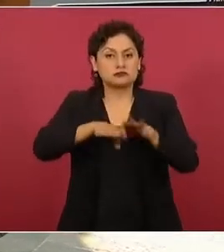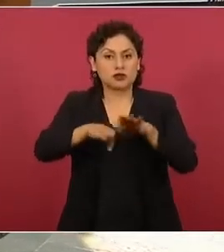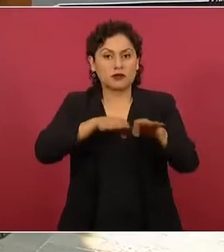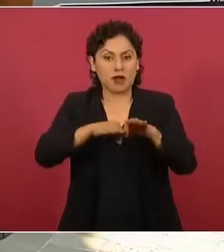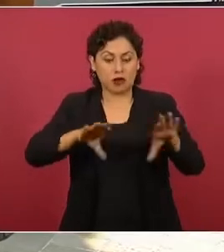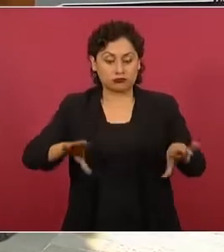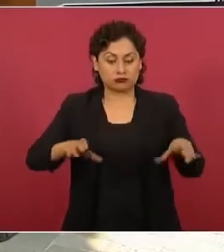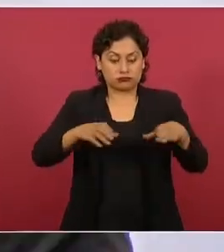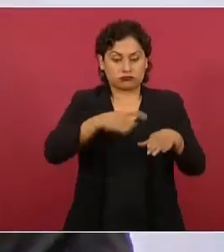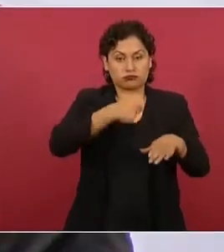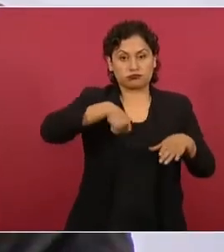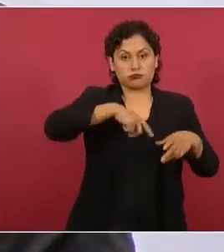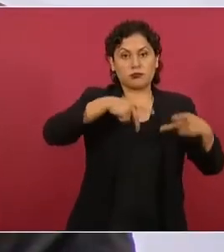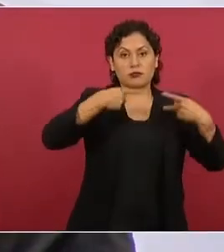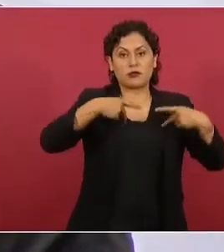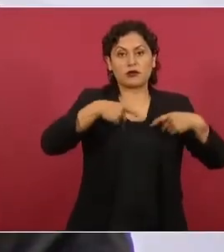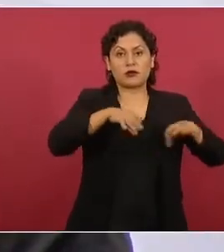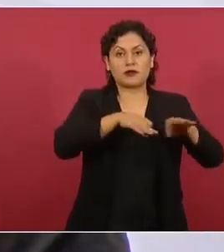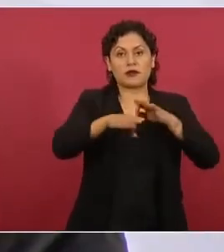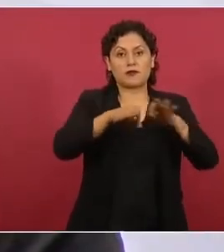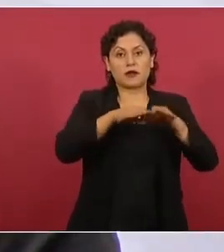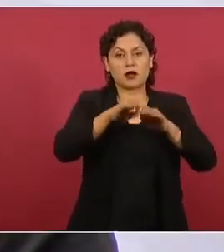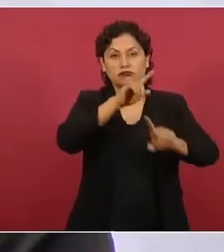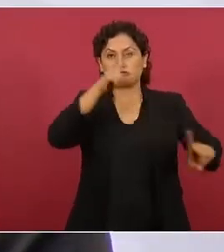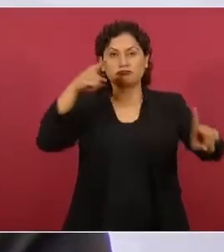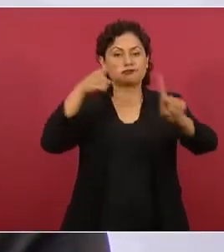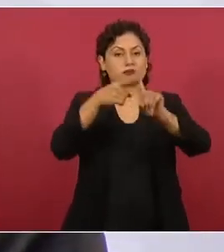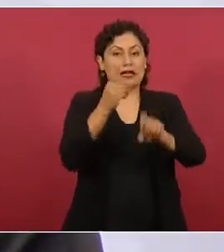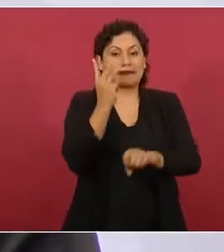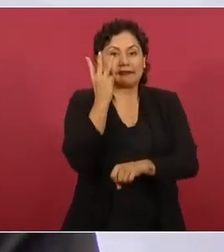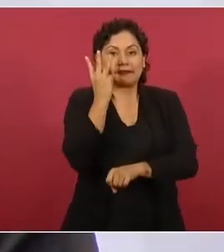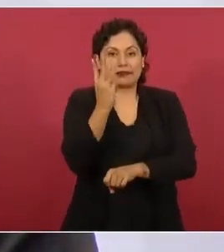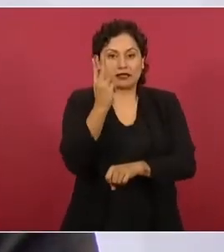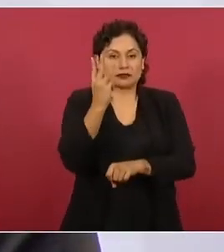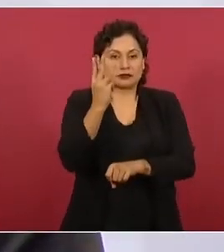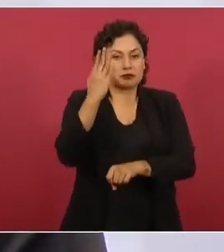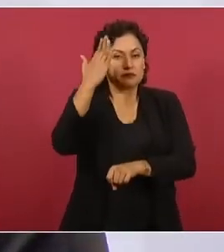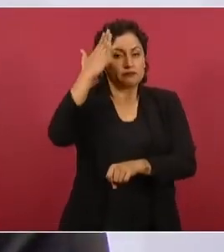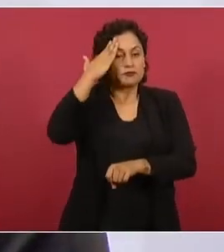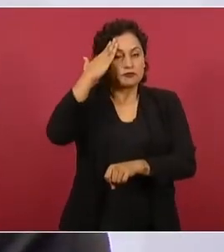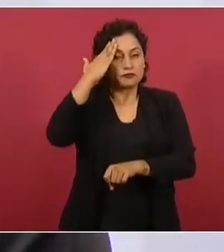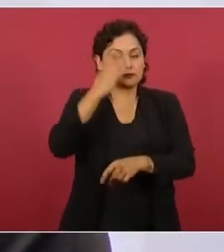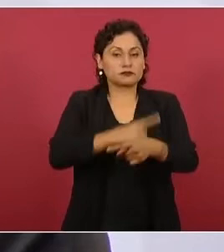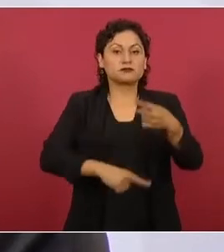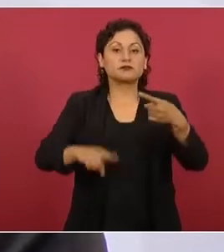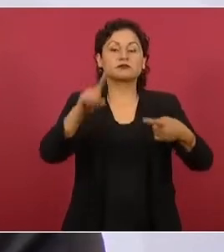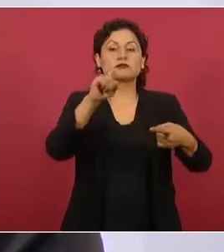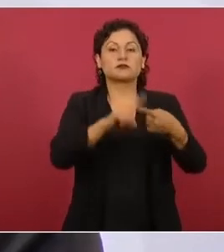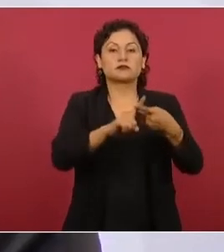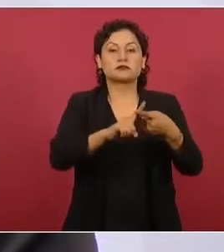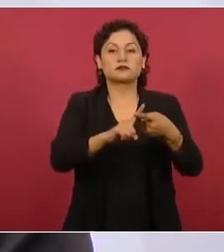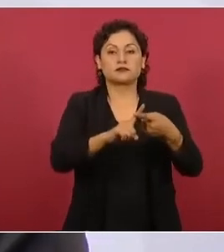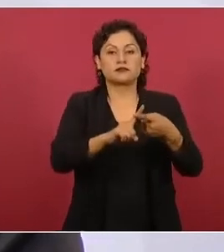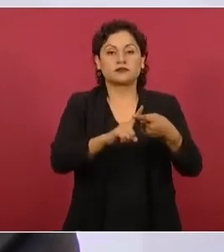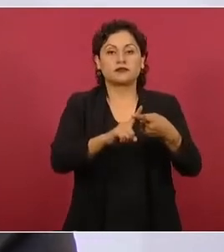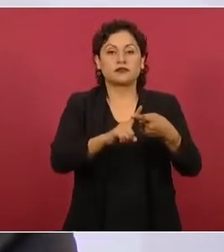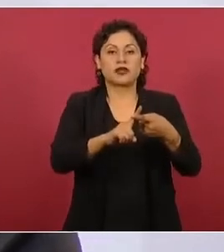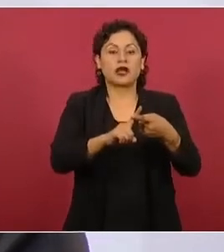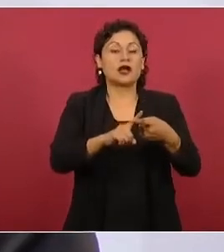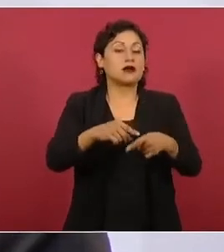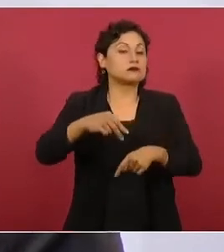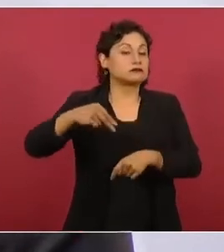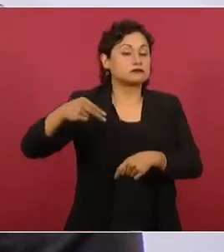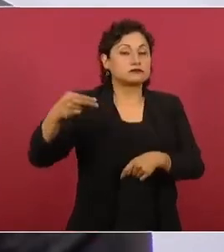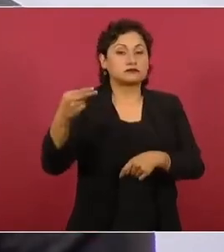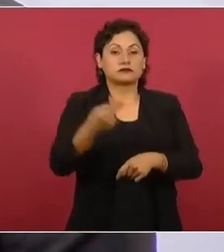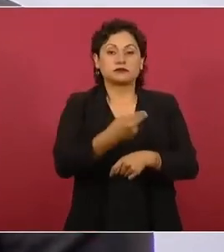trabajadores se ha fijado 3 grandes objetivos. El primero es el de incrementar de